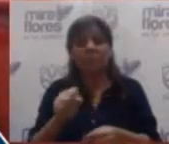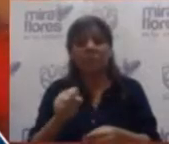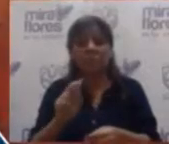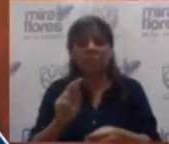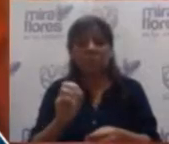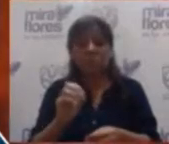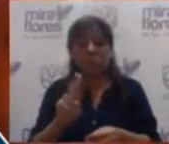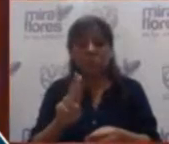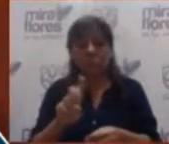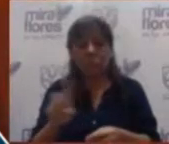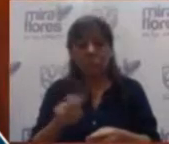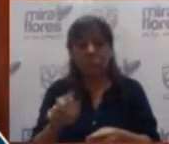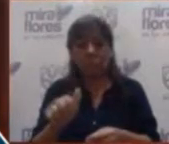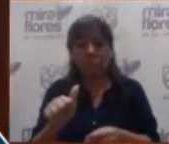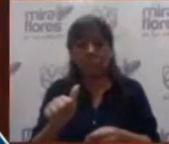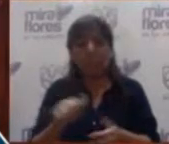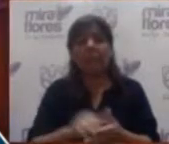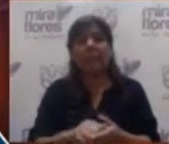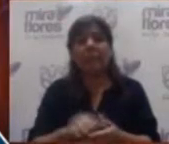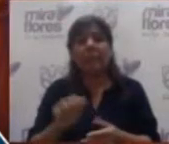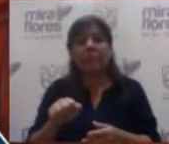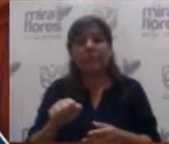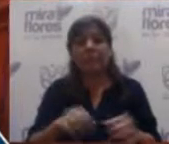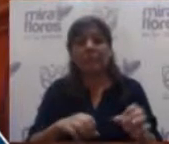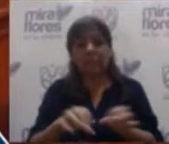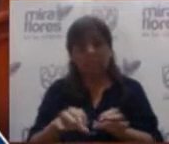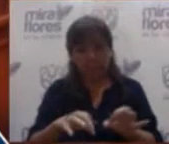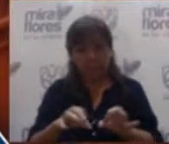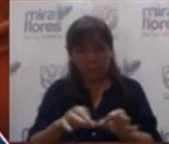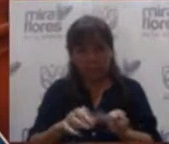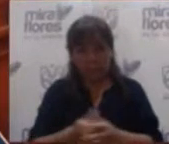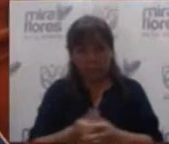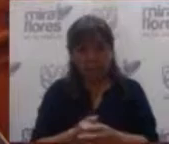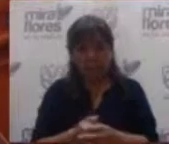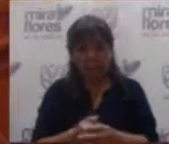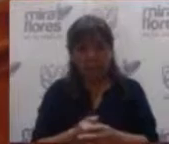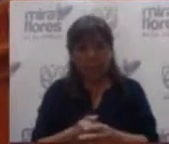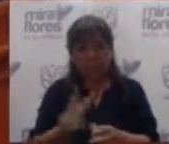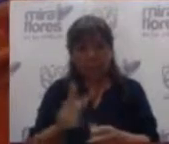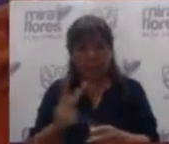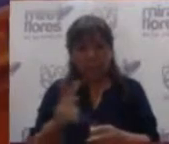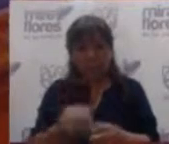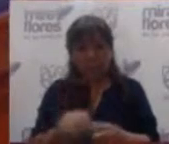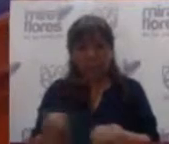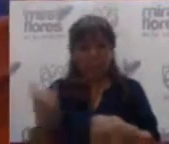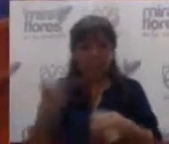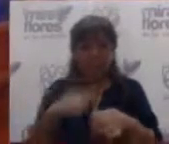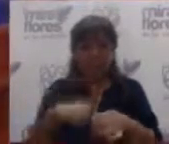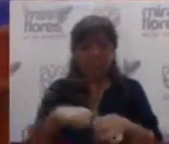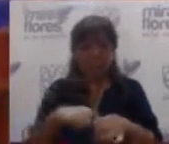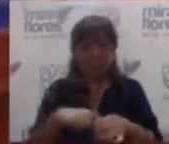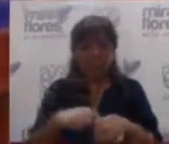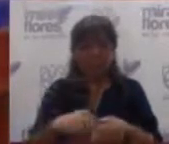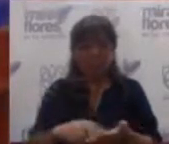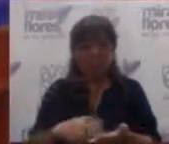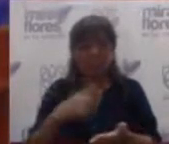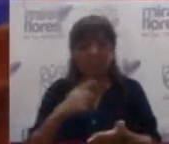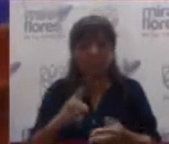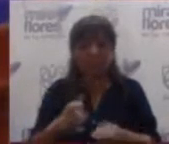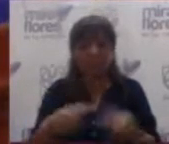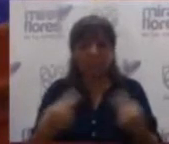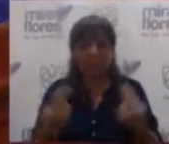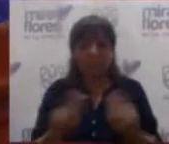Gracias. Sí, yo tengo unas observaciones. En mi segunda intervención de la sesión de